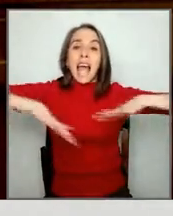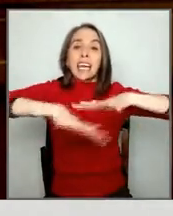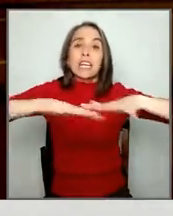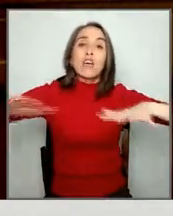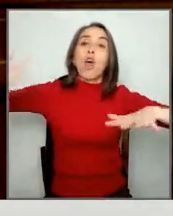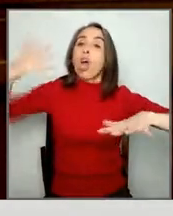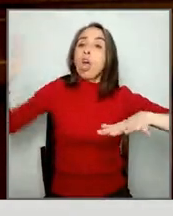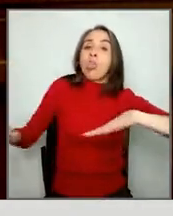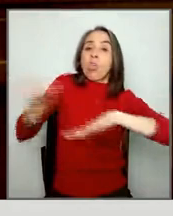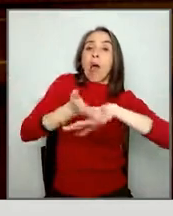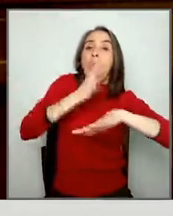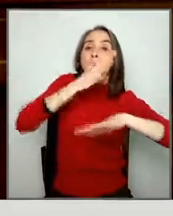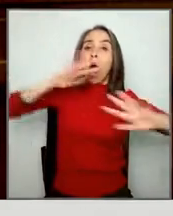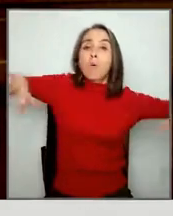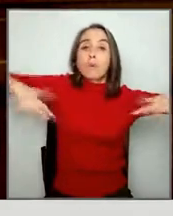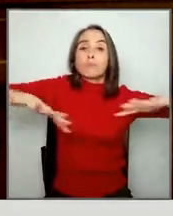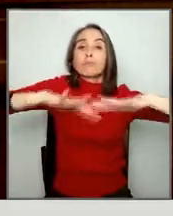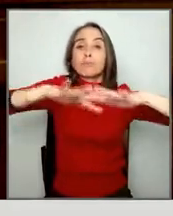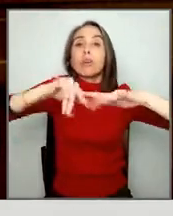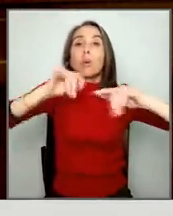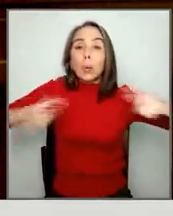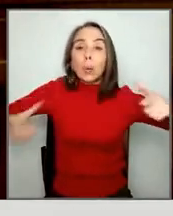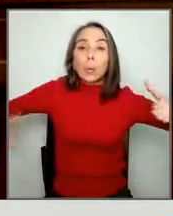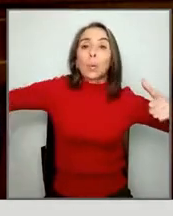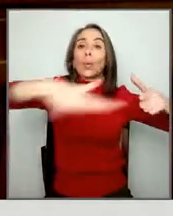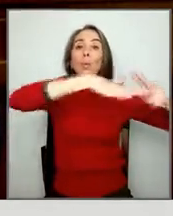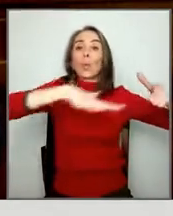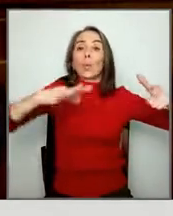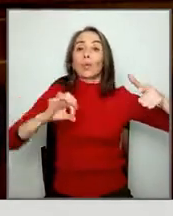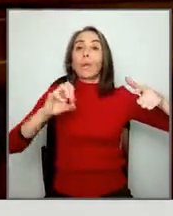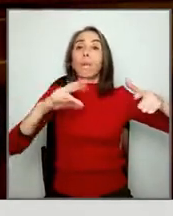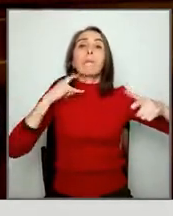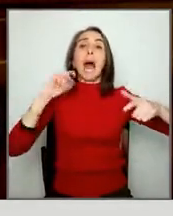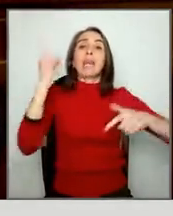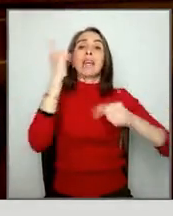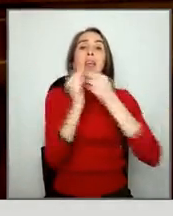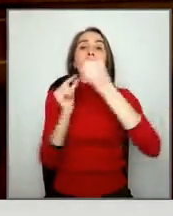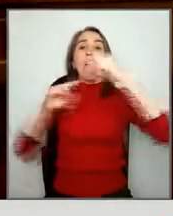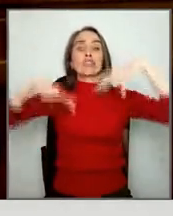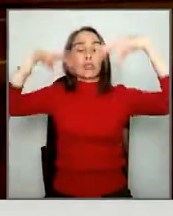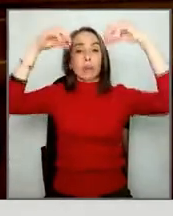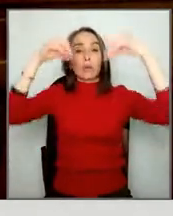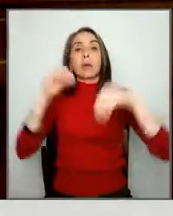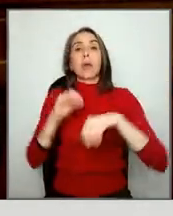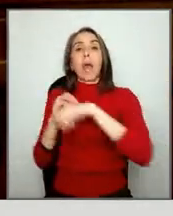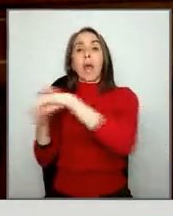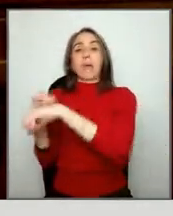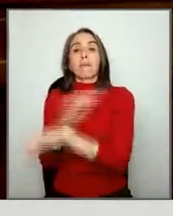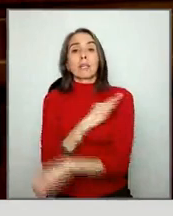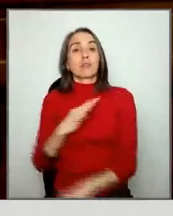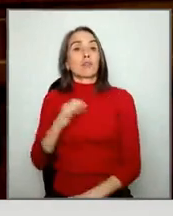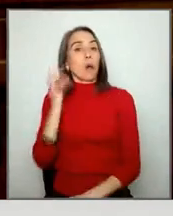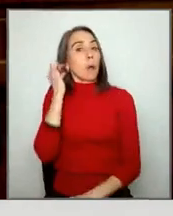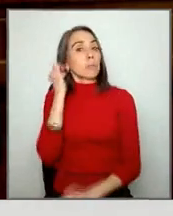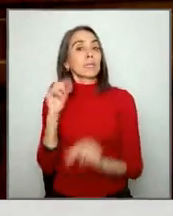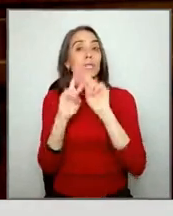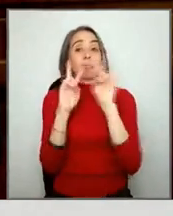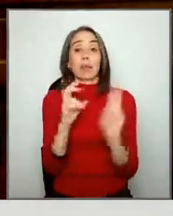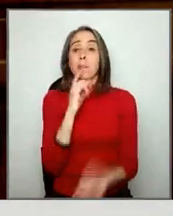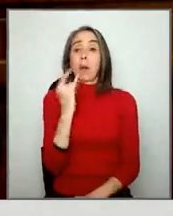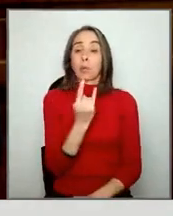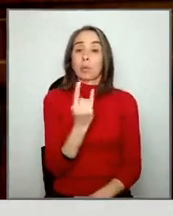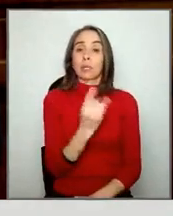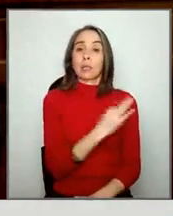ministra le pido su colaboración en el sentido de ponerle urgencia a este tema porque al parecer el Ministerio de